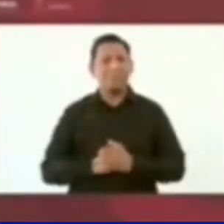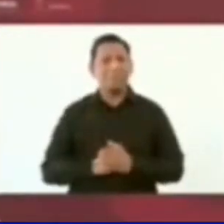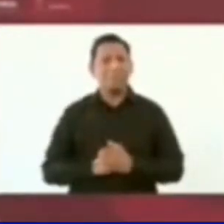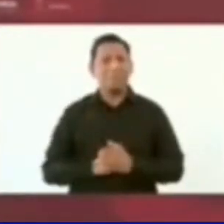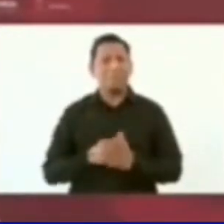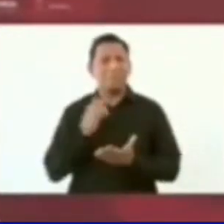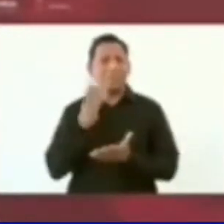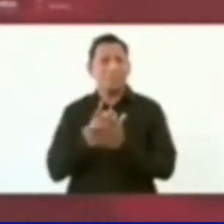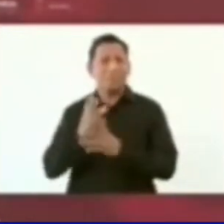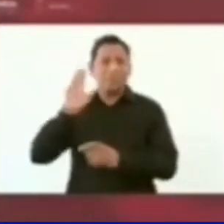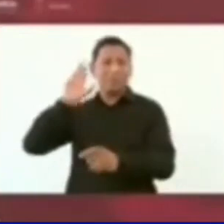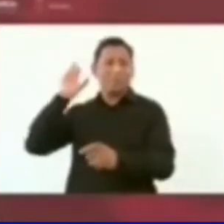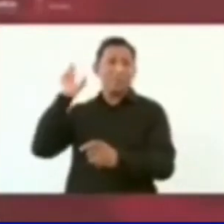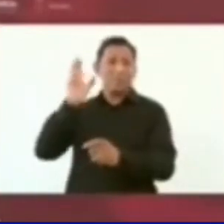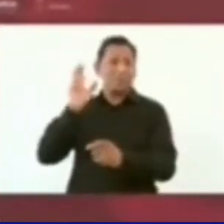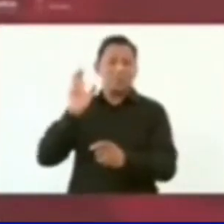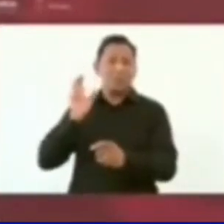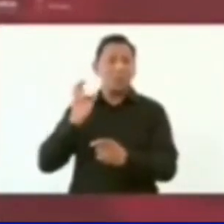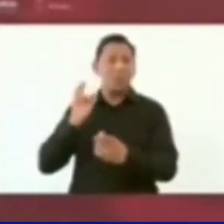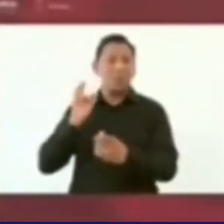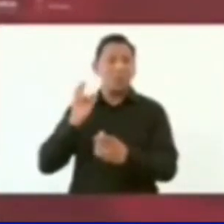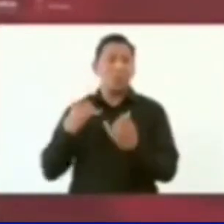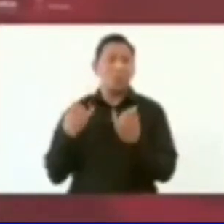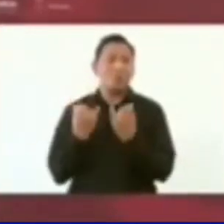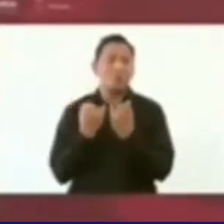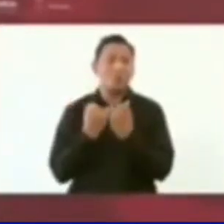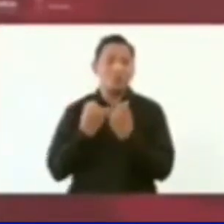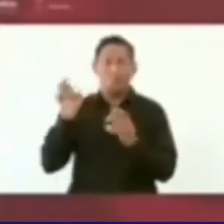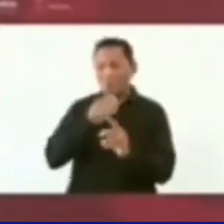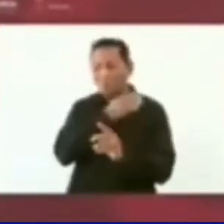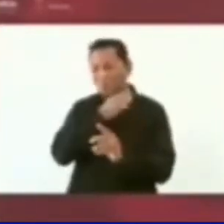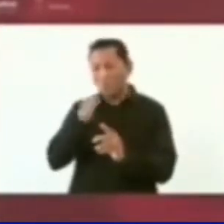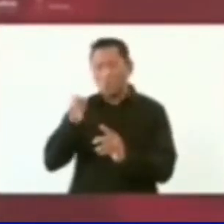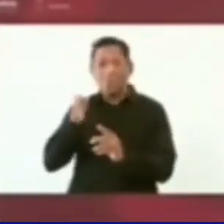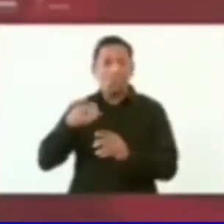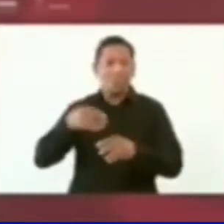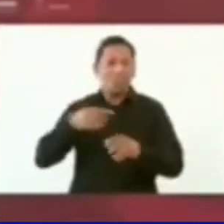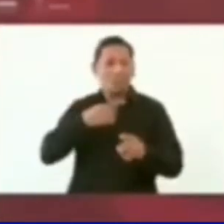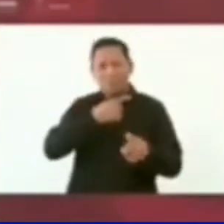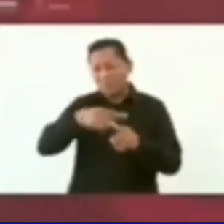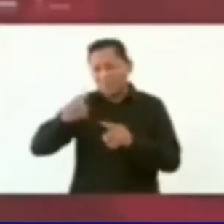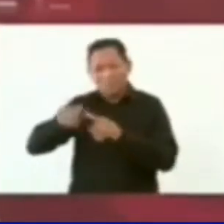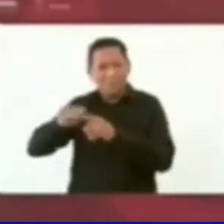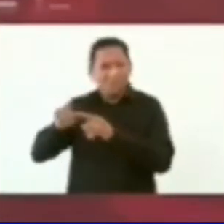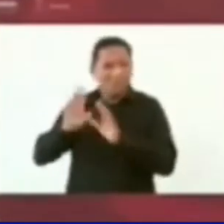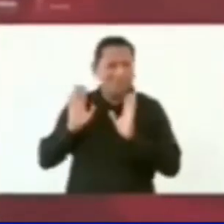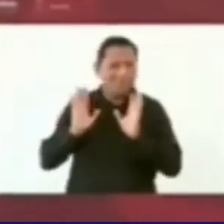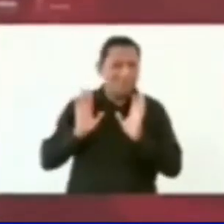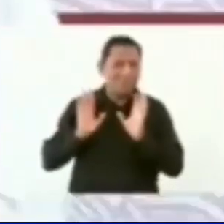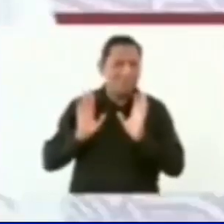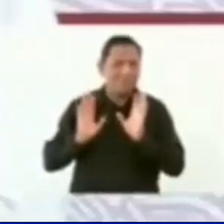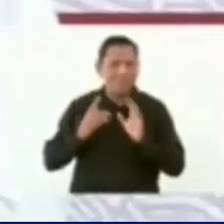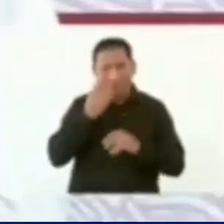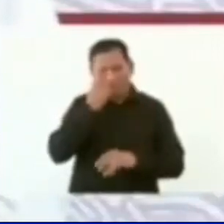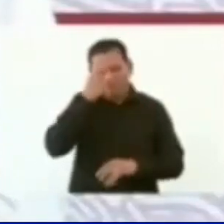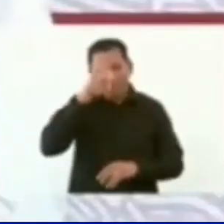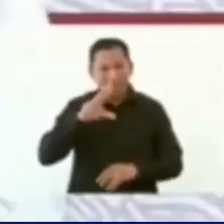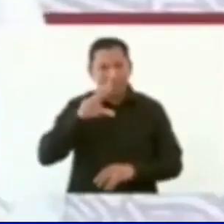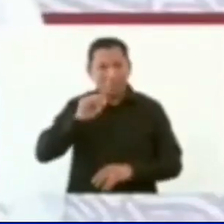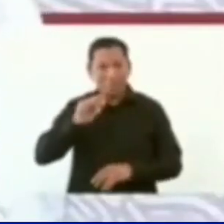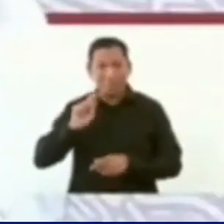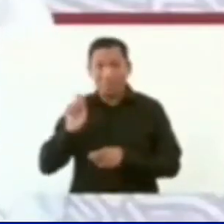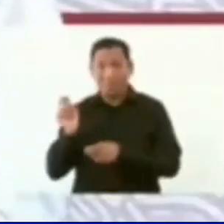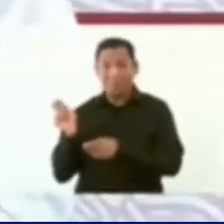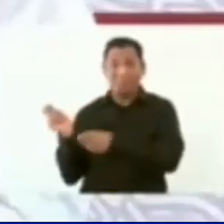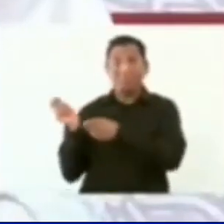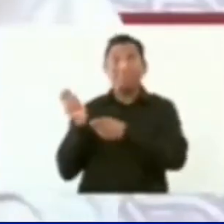que no solo es la recta, sino curva y scurvball y otras pichadas, que no son fáciles de batear.